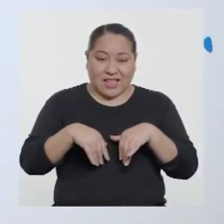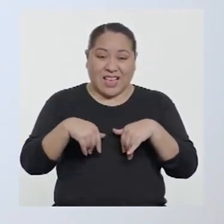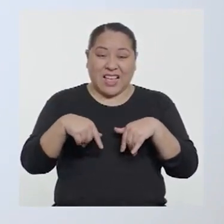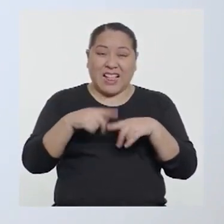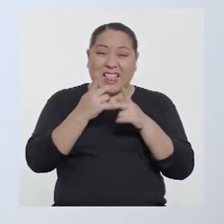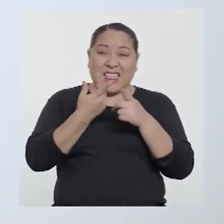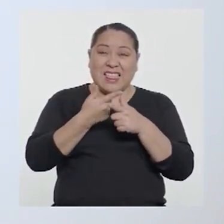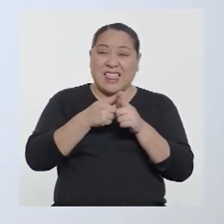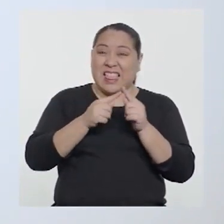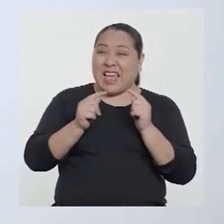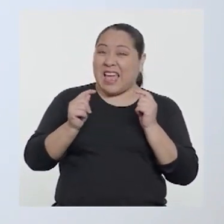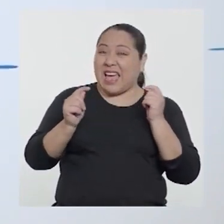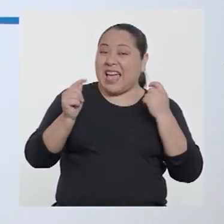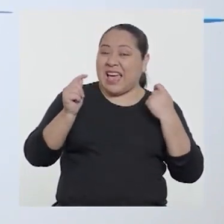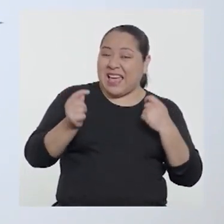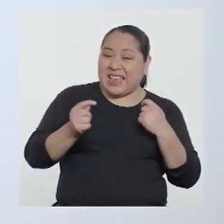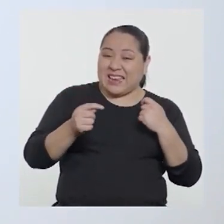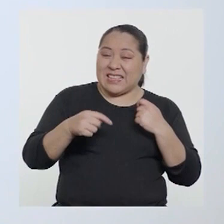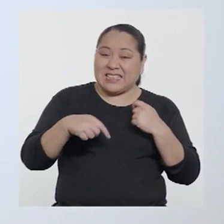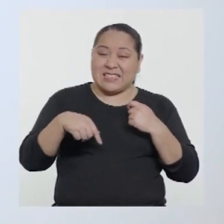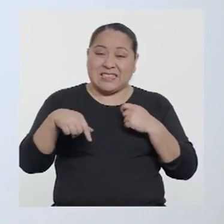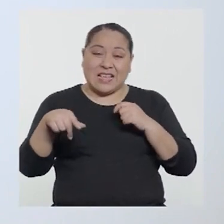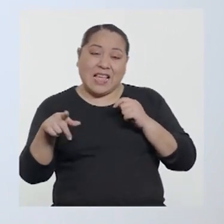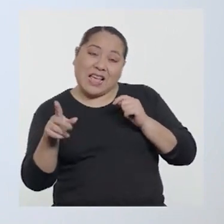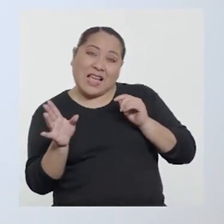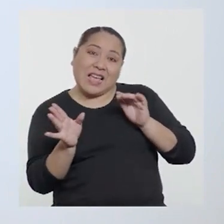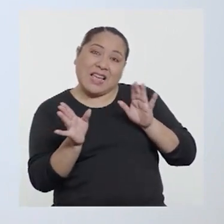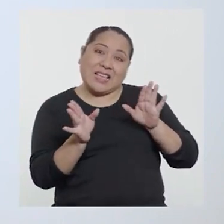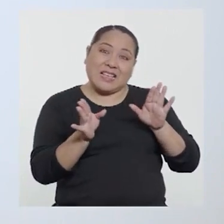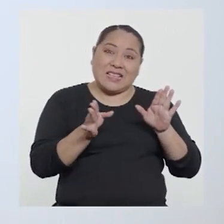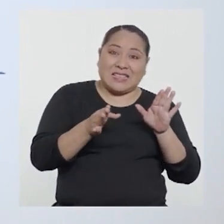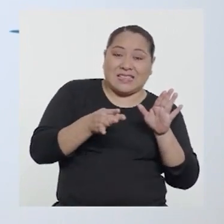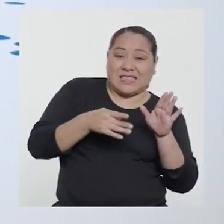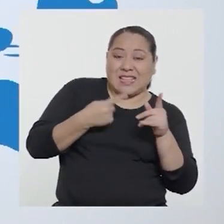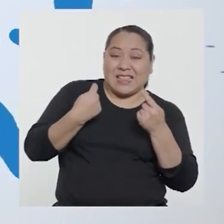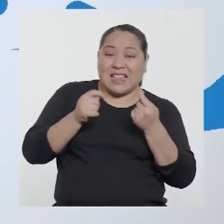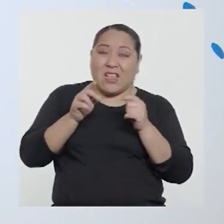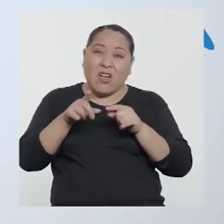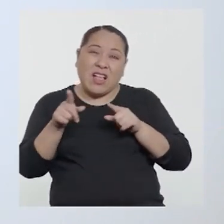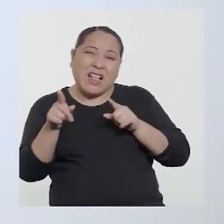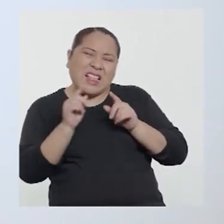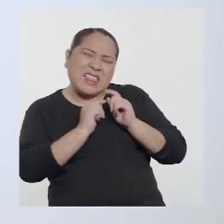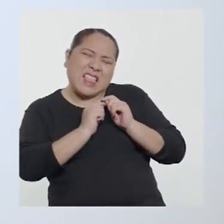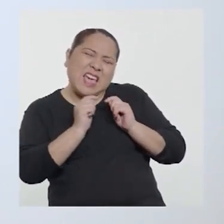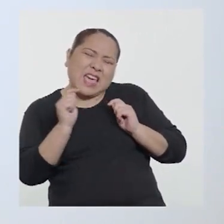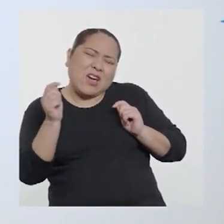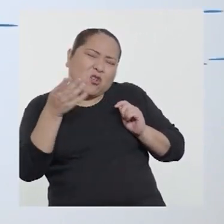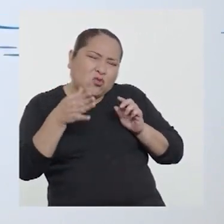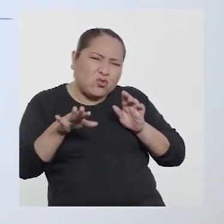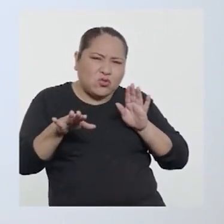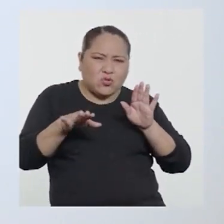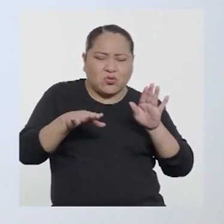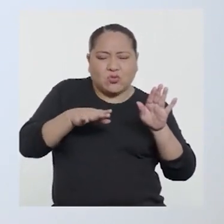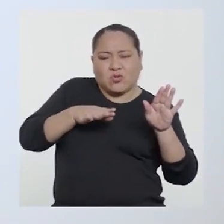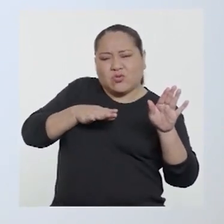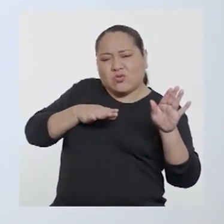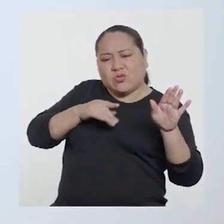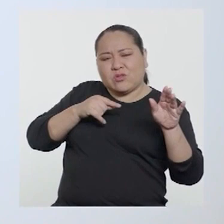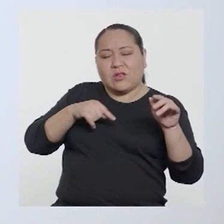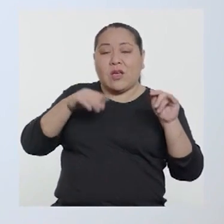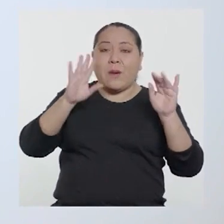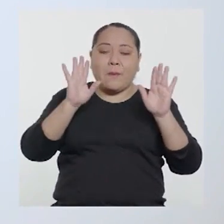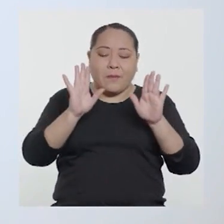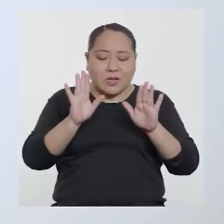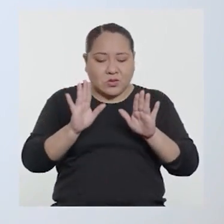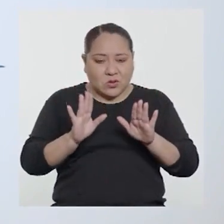Son olas largas. Eso. Tratamos de que nuestros brazos lleguen lo más lejos posible. Tocamos el